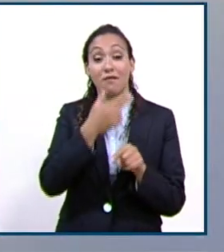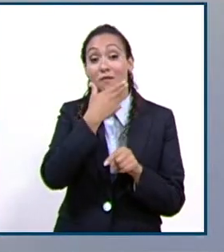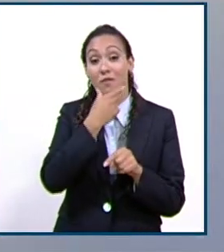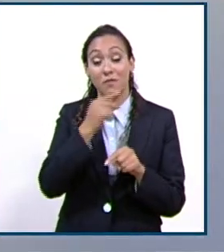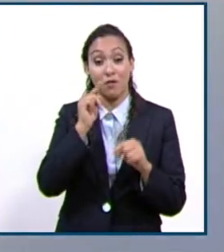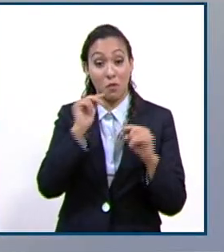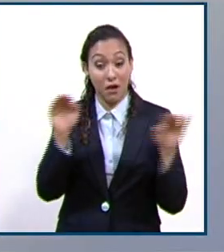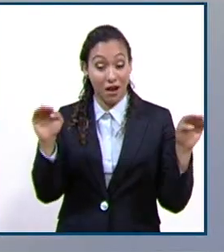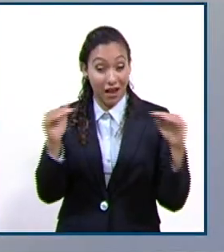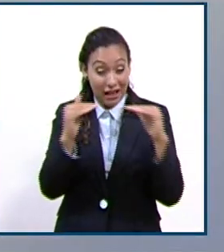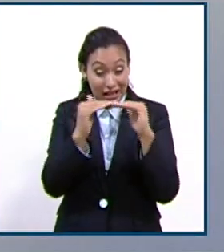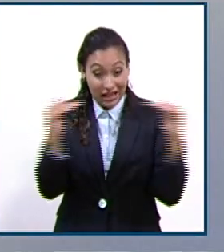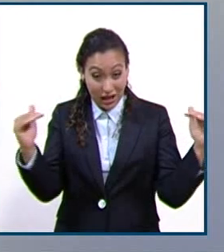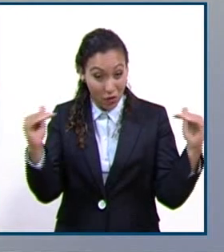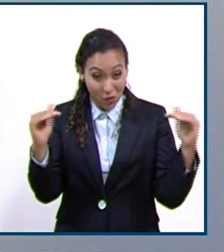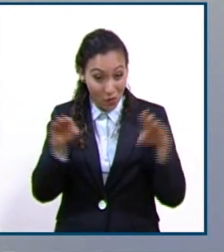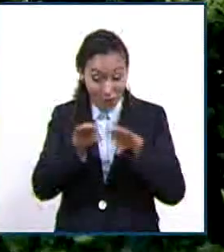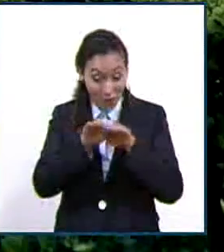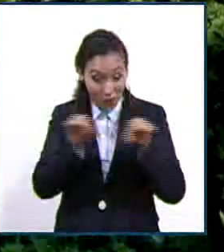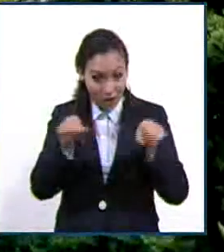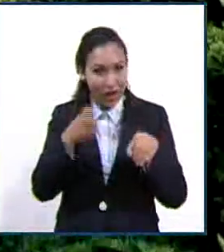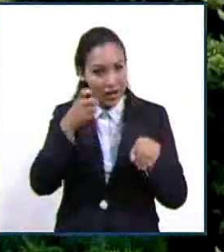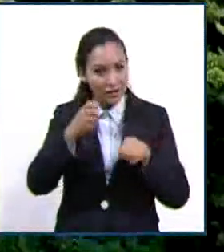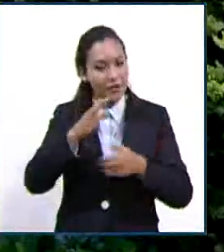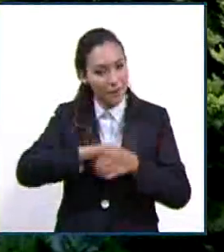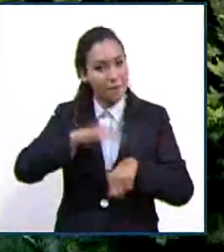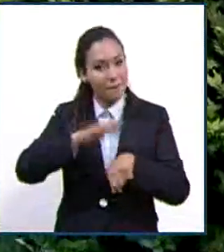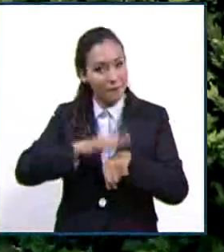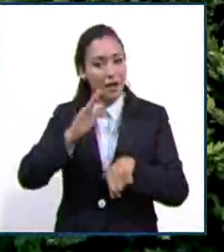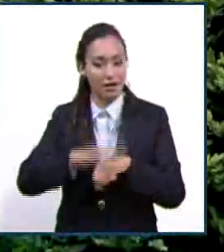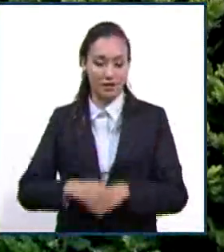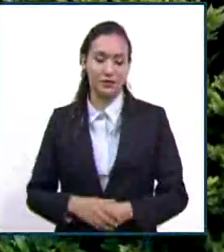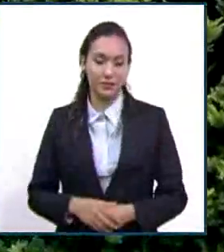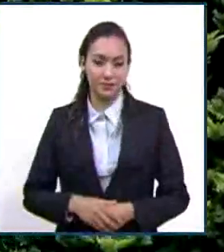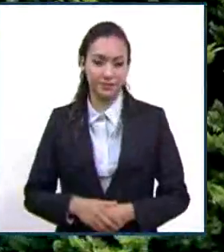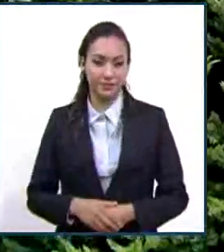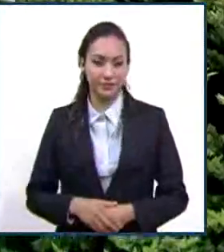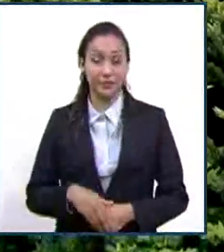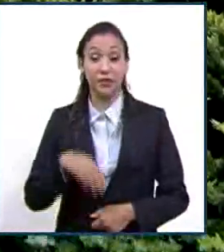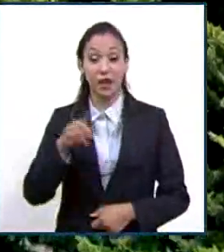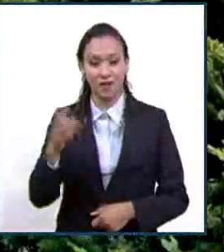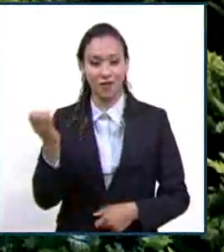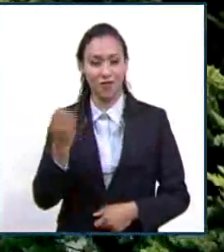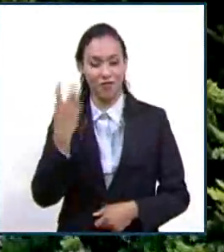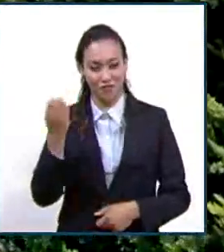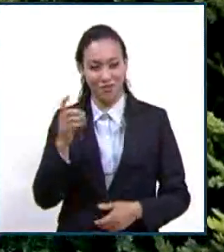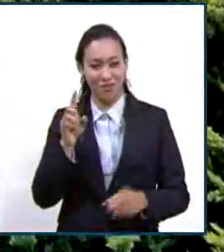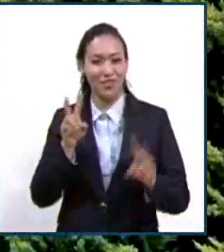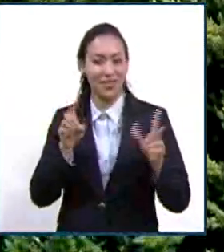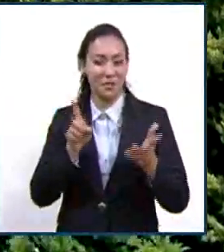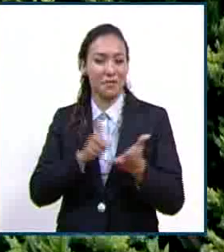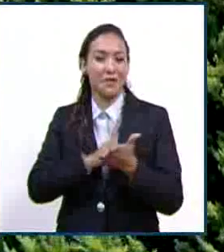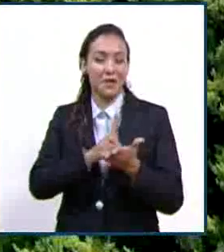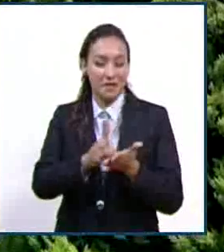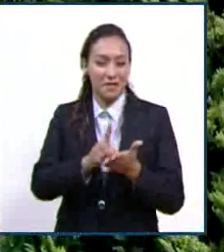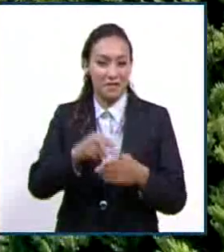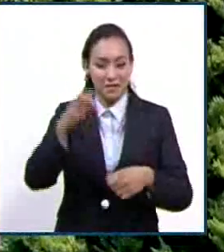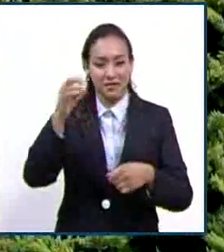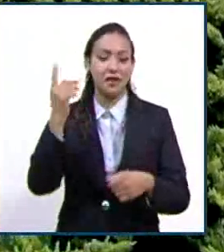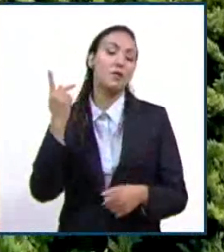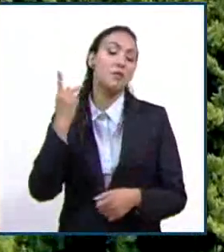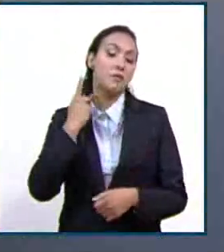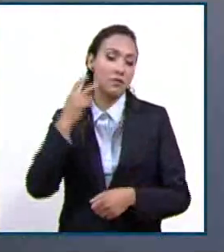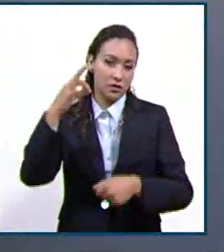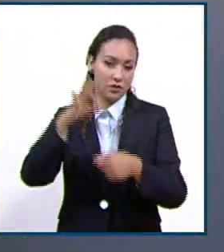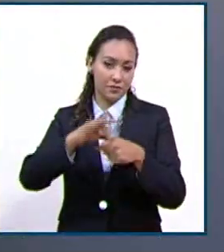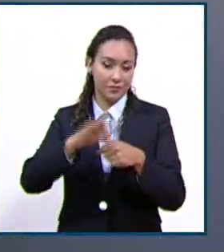igualitaria e incluyente sea cada vez mayor. Durante la clausura del Foro por la Defensa de los Derechos Político-Electorales,